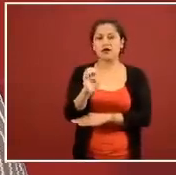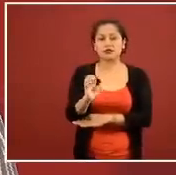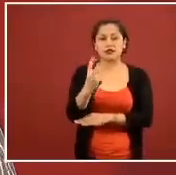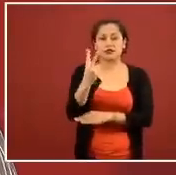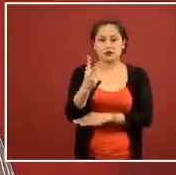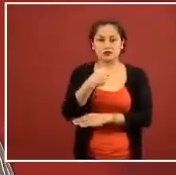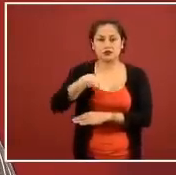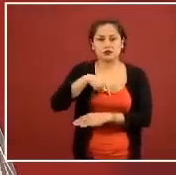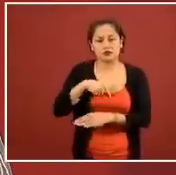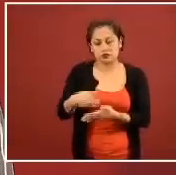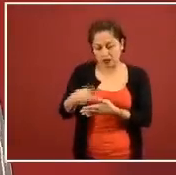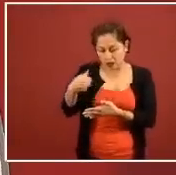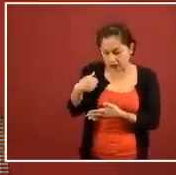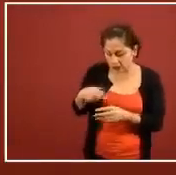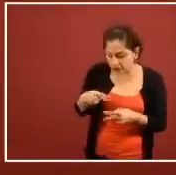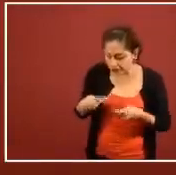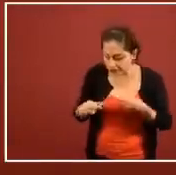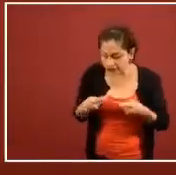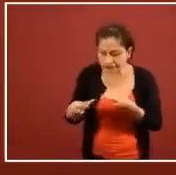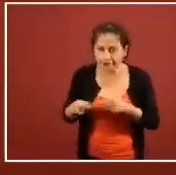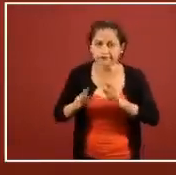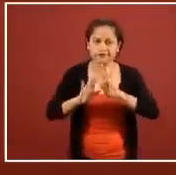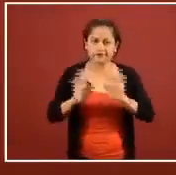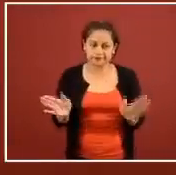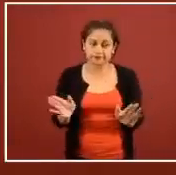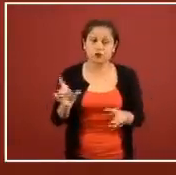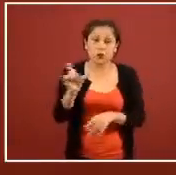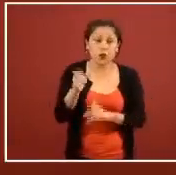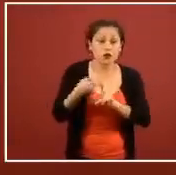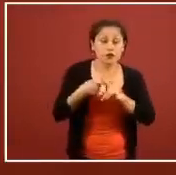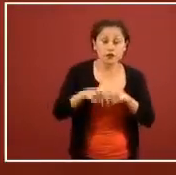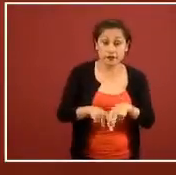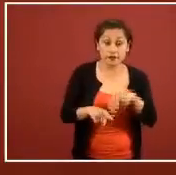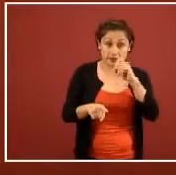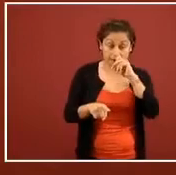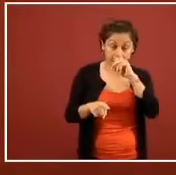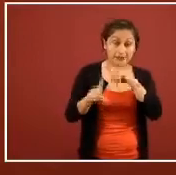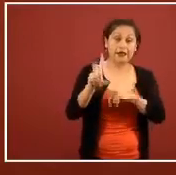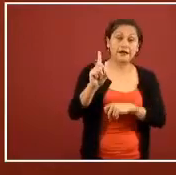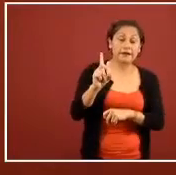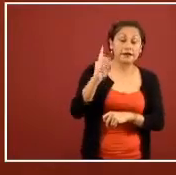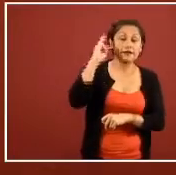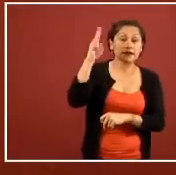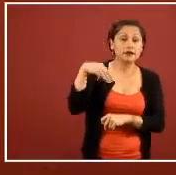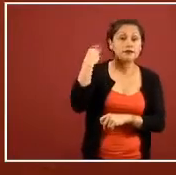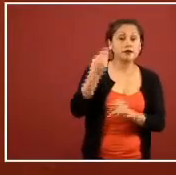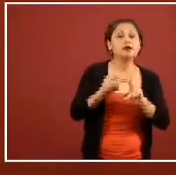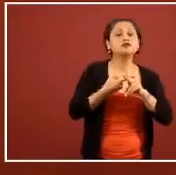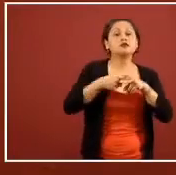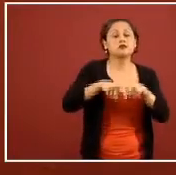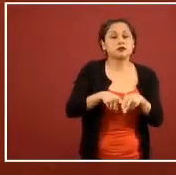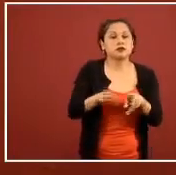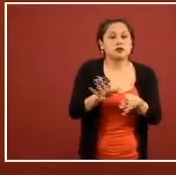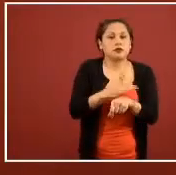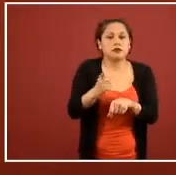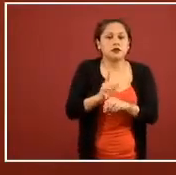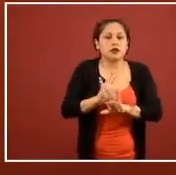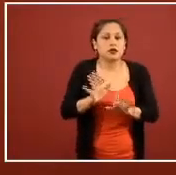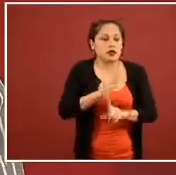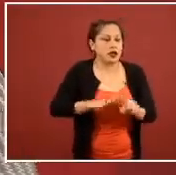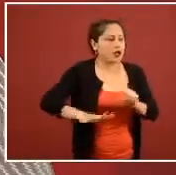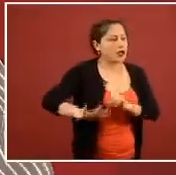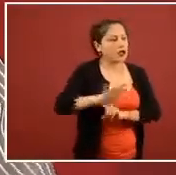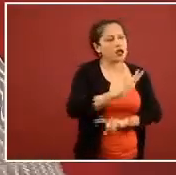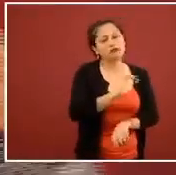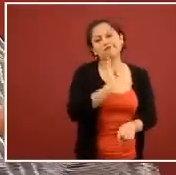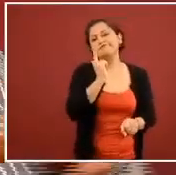anticipamos. La fase 2 formalmente la declaramos el día 30 de marzo, atendiendo precisamente a estas características: ya